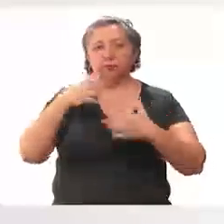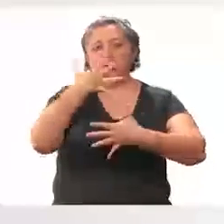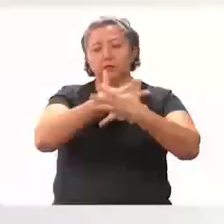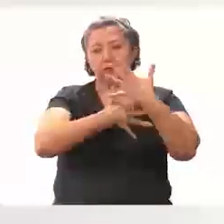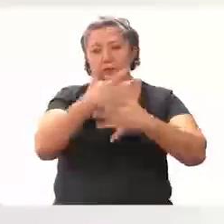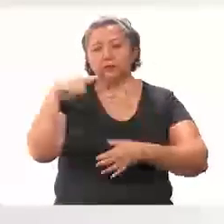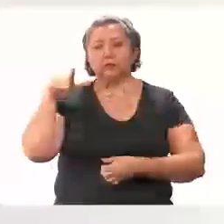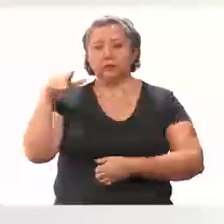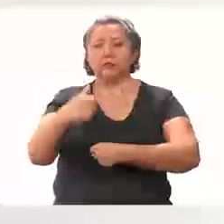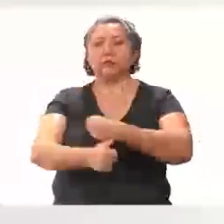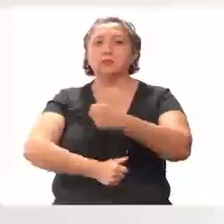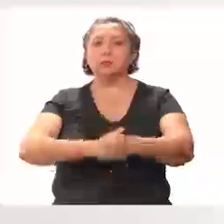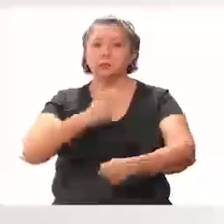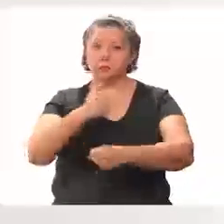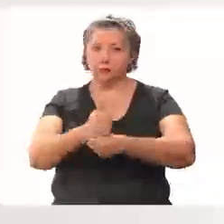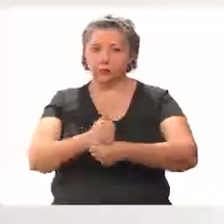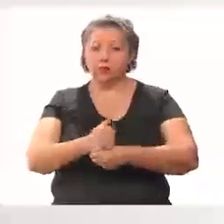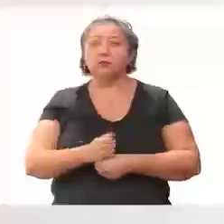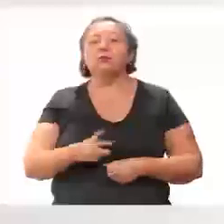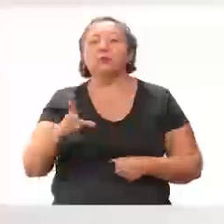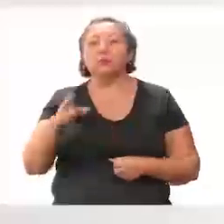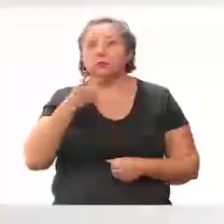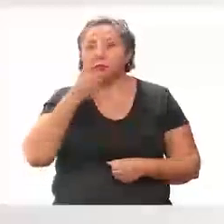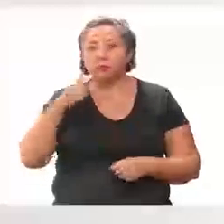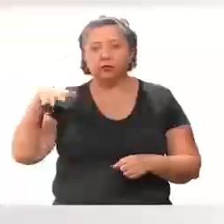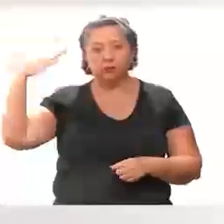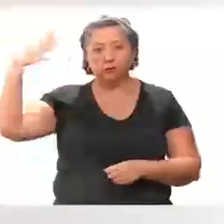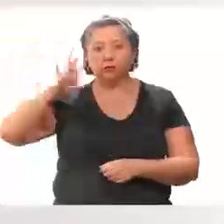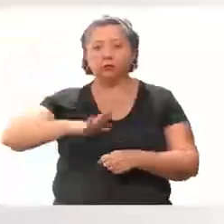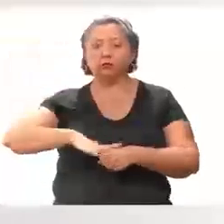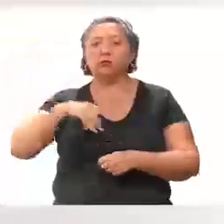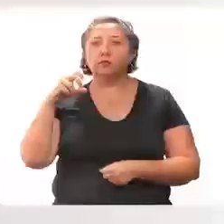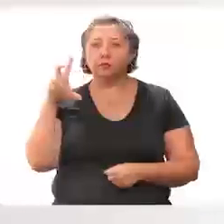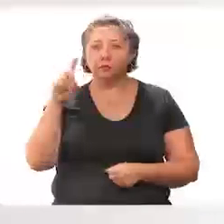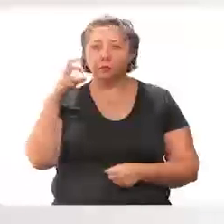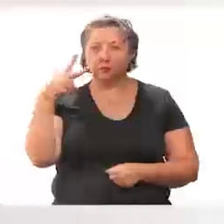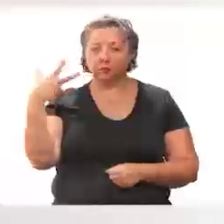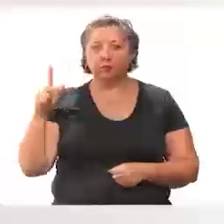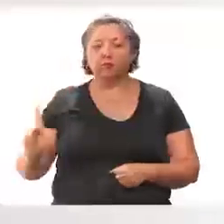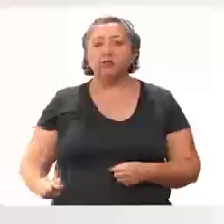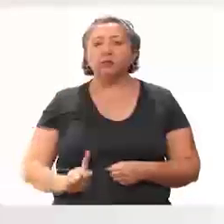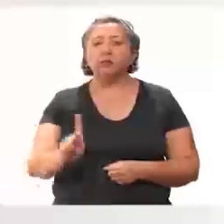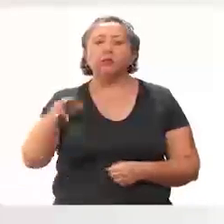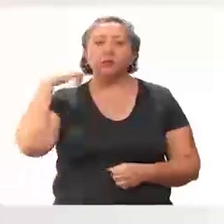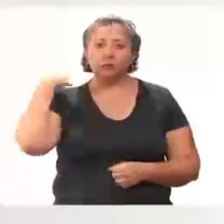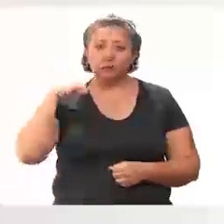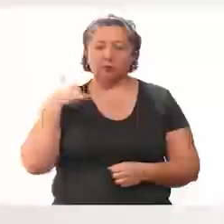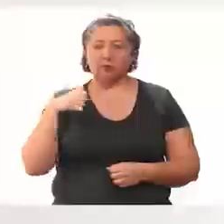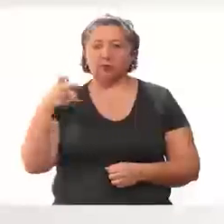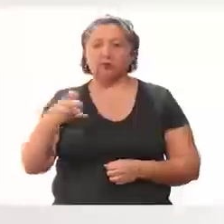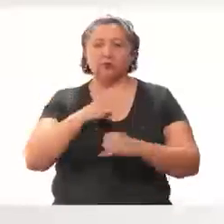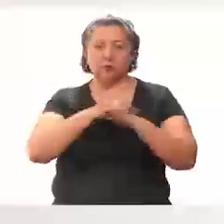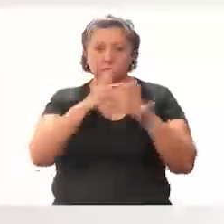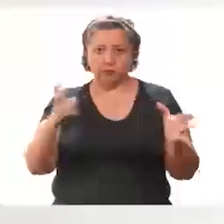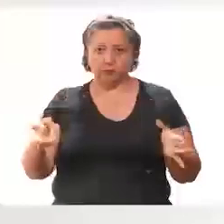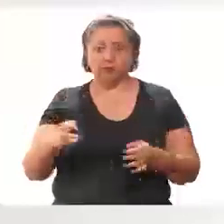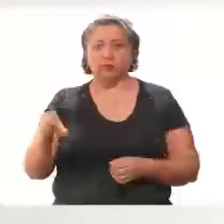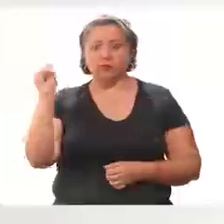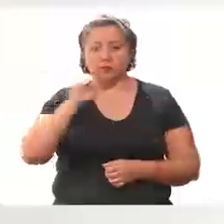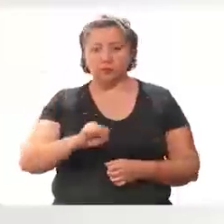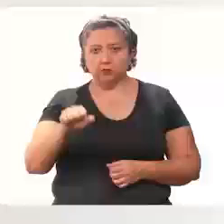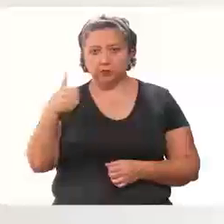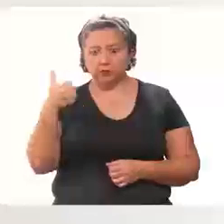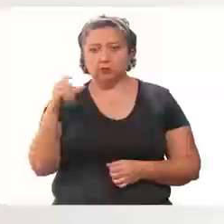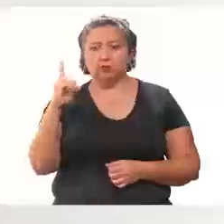de 15 a 17 años de edad y el refuerzo a los adultos mayores de 38 municipios de Yucatán. Este es el parte médico de este